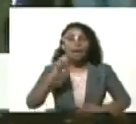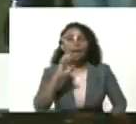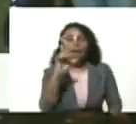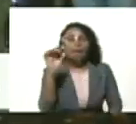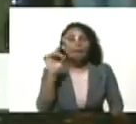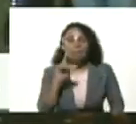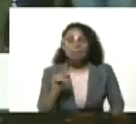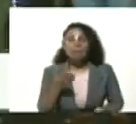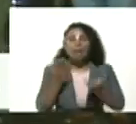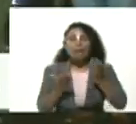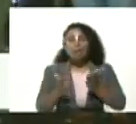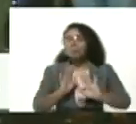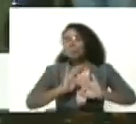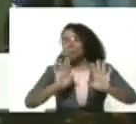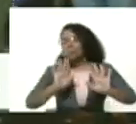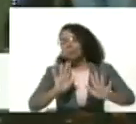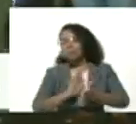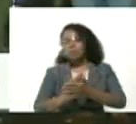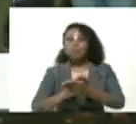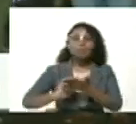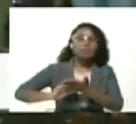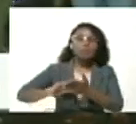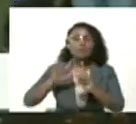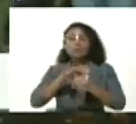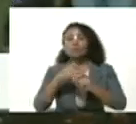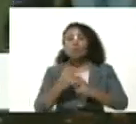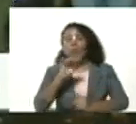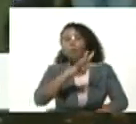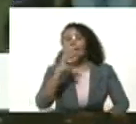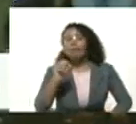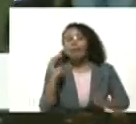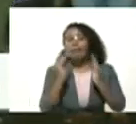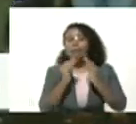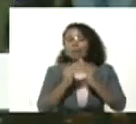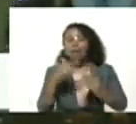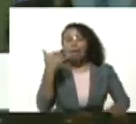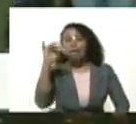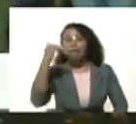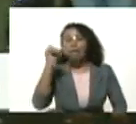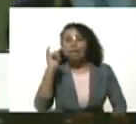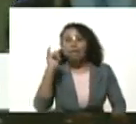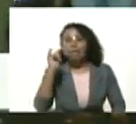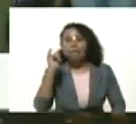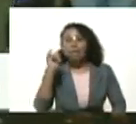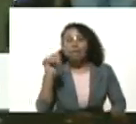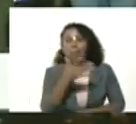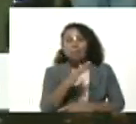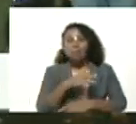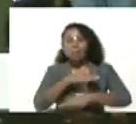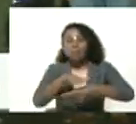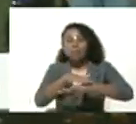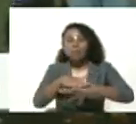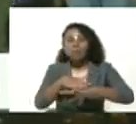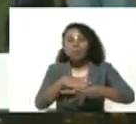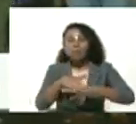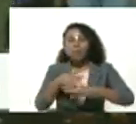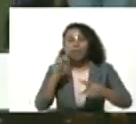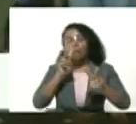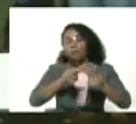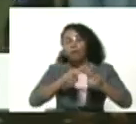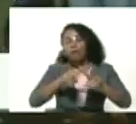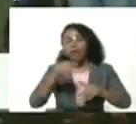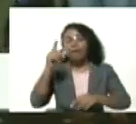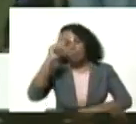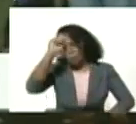prácticamente estabilizada. Hay una situación con 40 viviendas que a través de nuestro ministro Villarroel, que también debemos reconocer